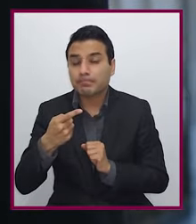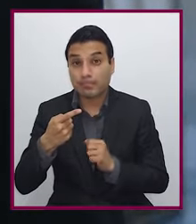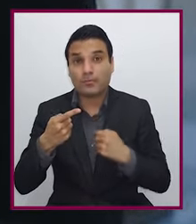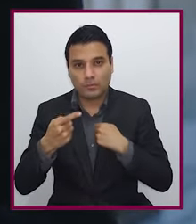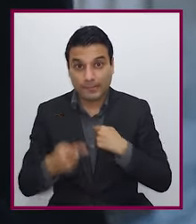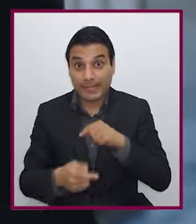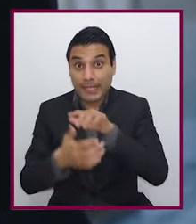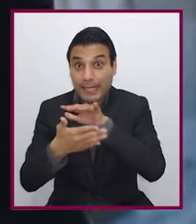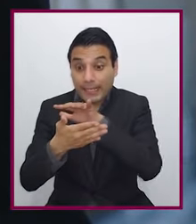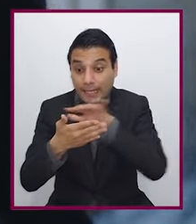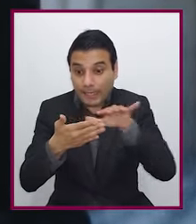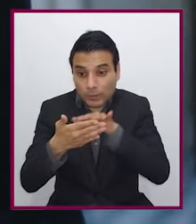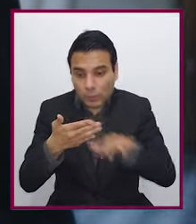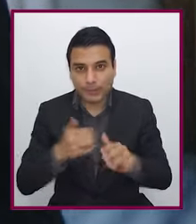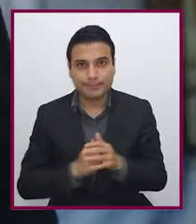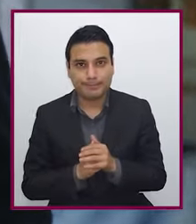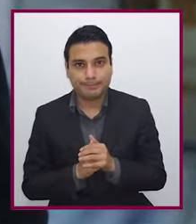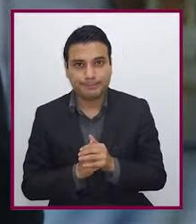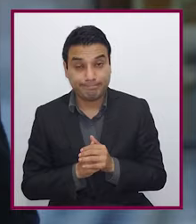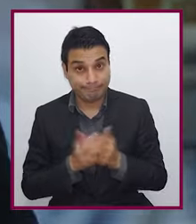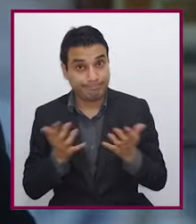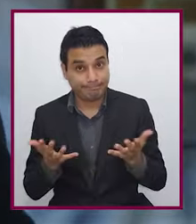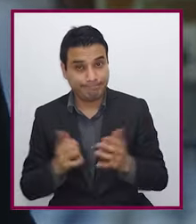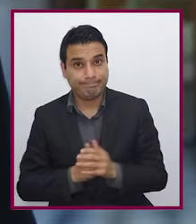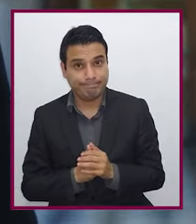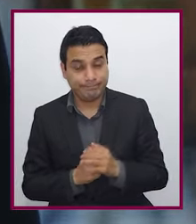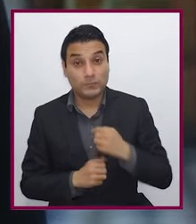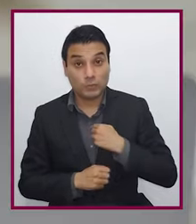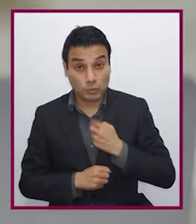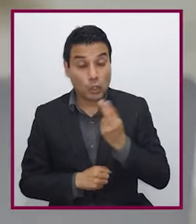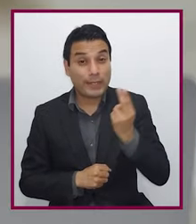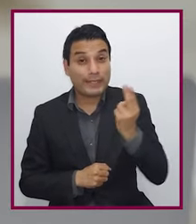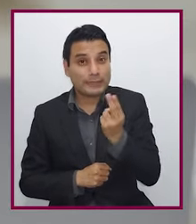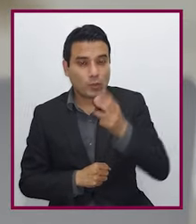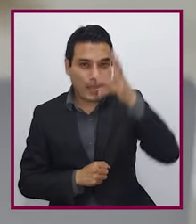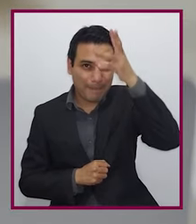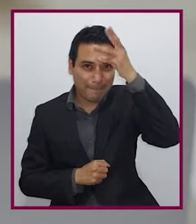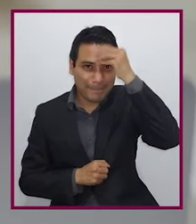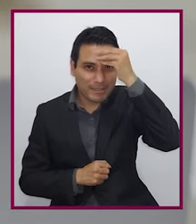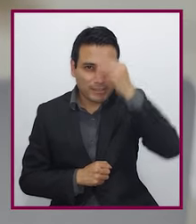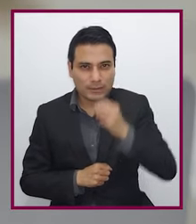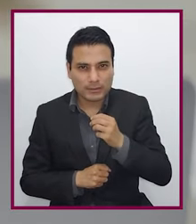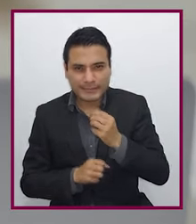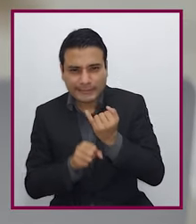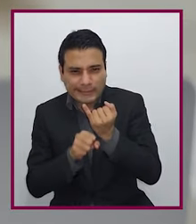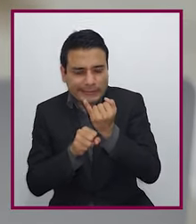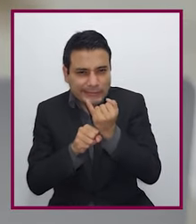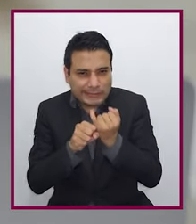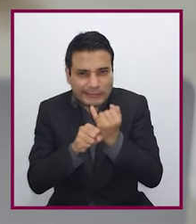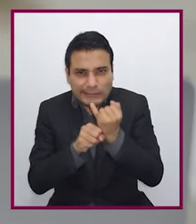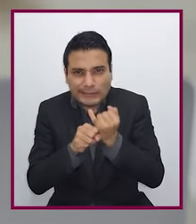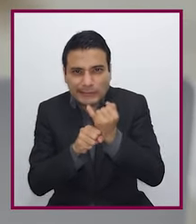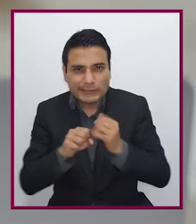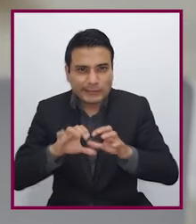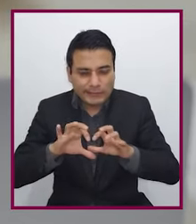La primera es la lectura. En este caso, debemos